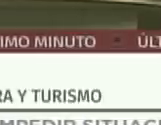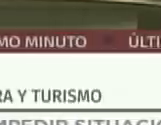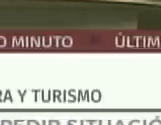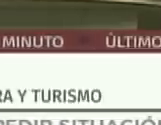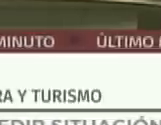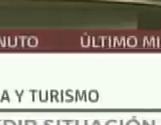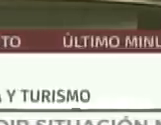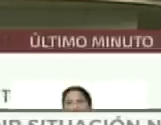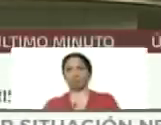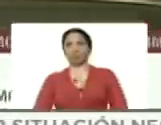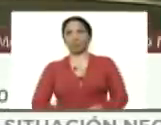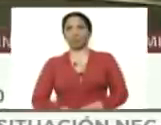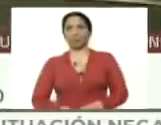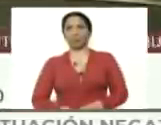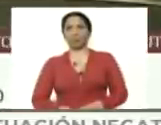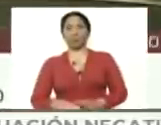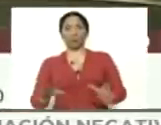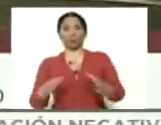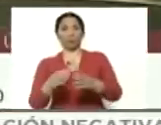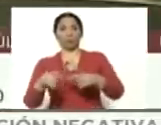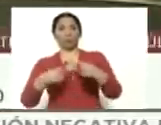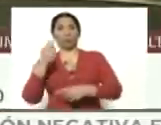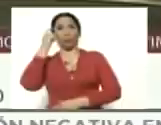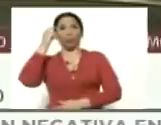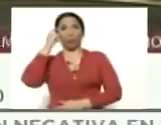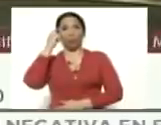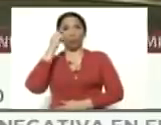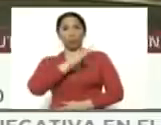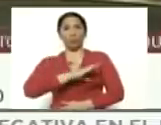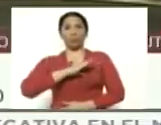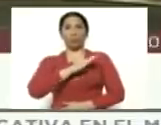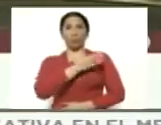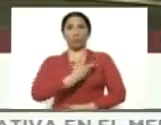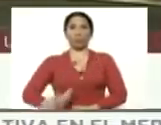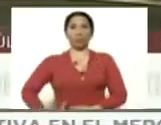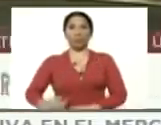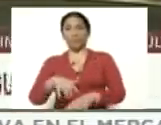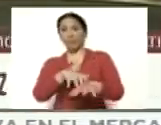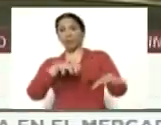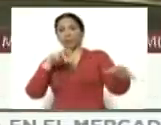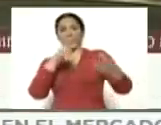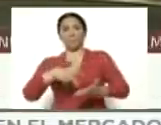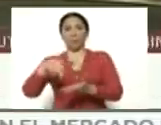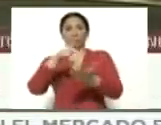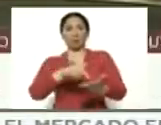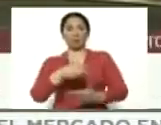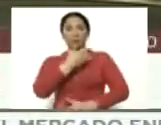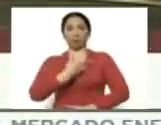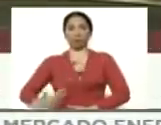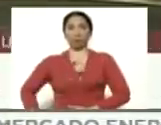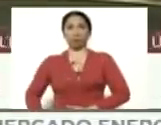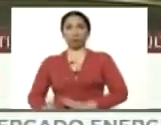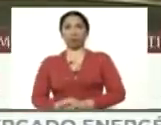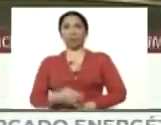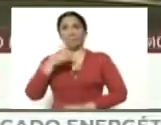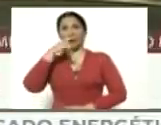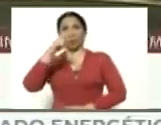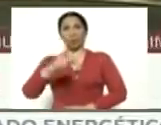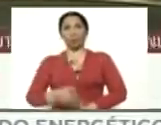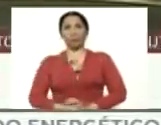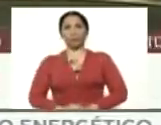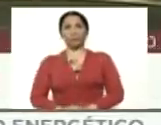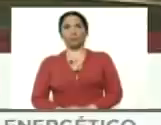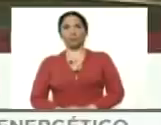es reuniones diarias de la Comisión Presidencial. En la mayoría de ellas participa el presidente Nicolás Maduro.